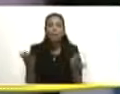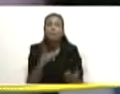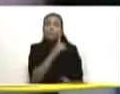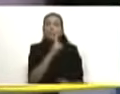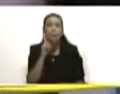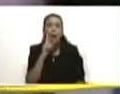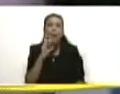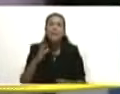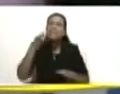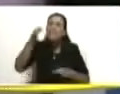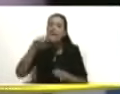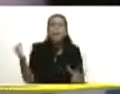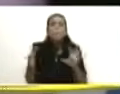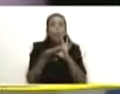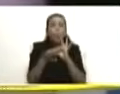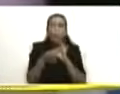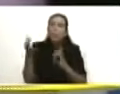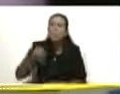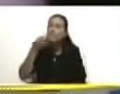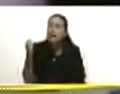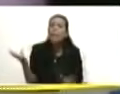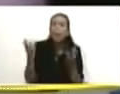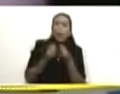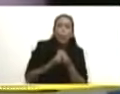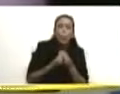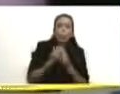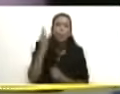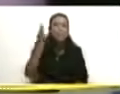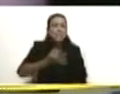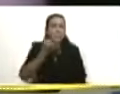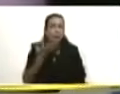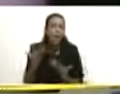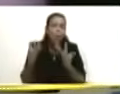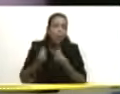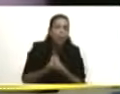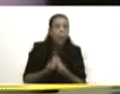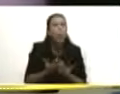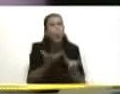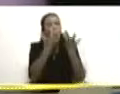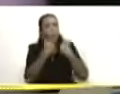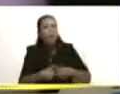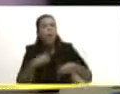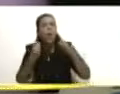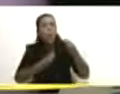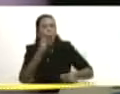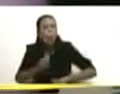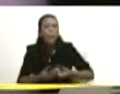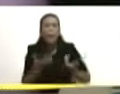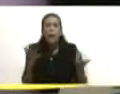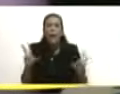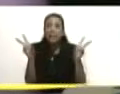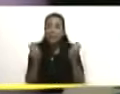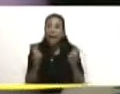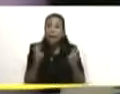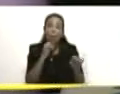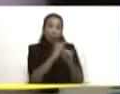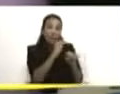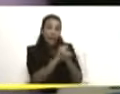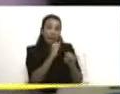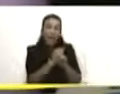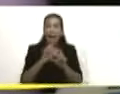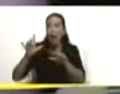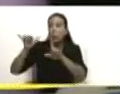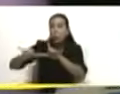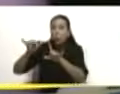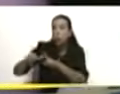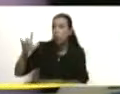llamado Siempre Juntos y es un programa hermosísimo porque usted lo comentaba sobre todo el tema de las redes sociales, también una